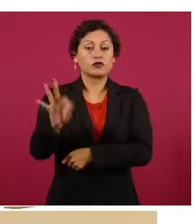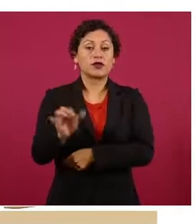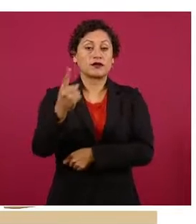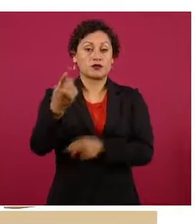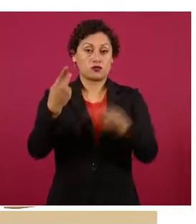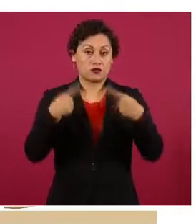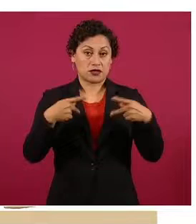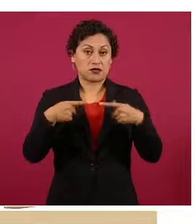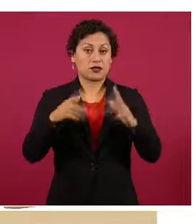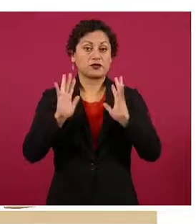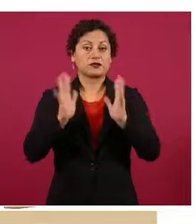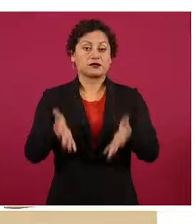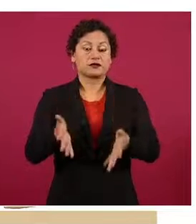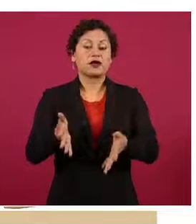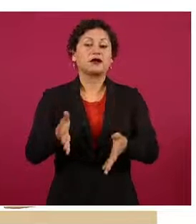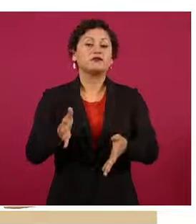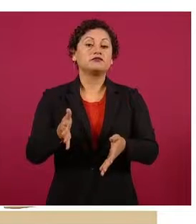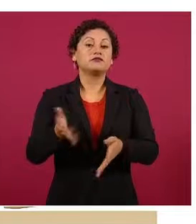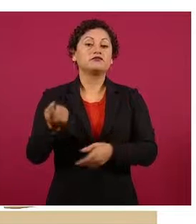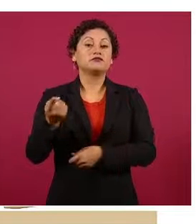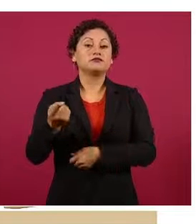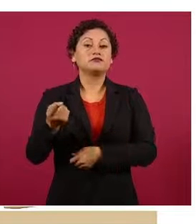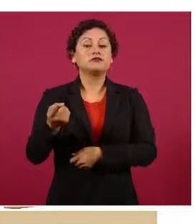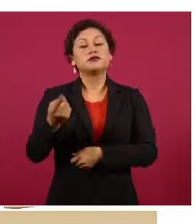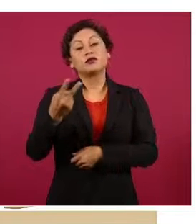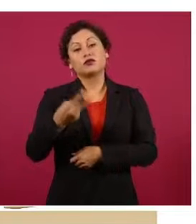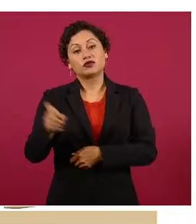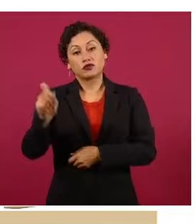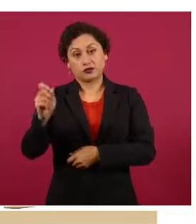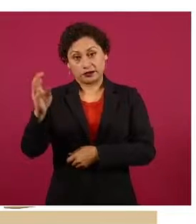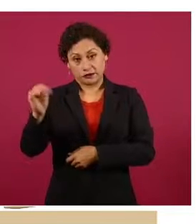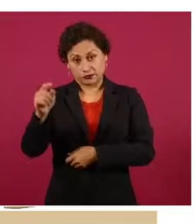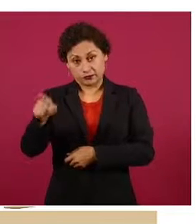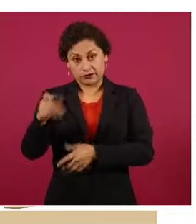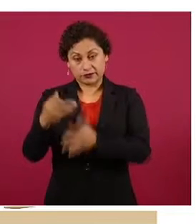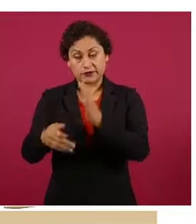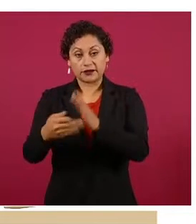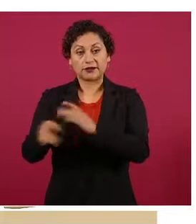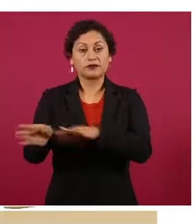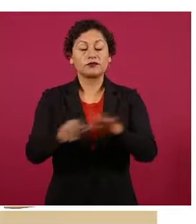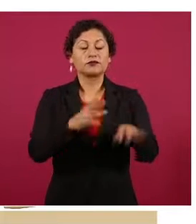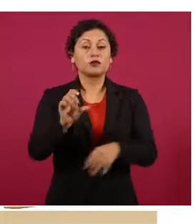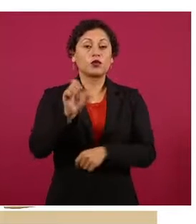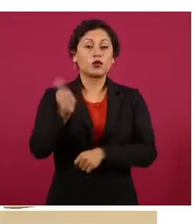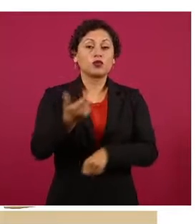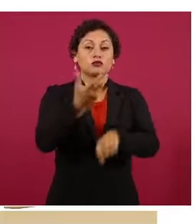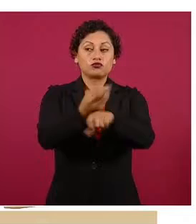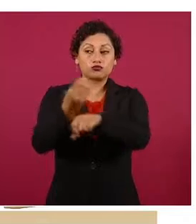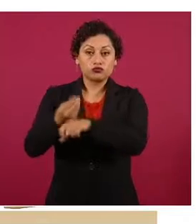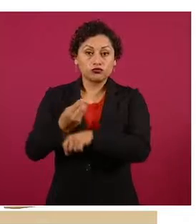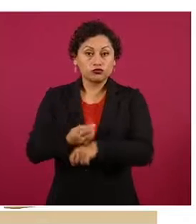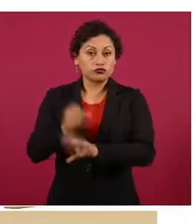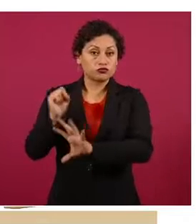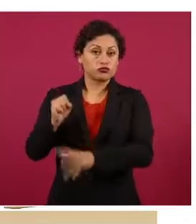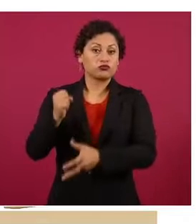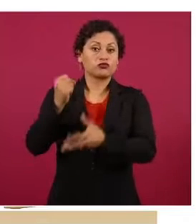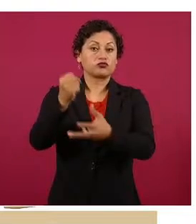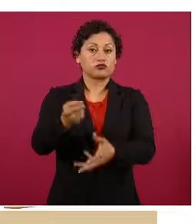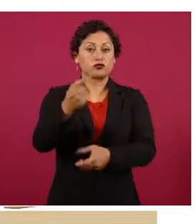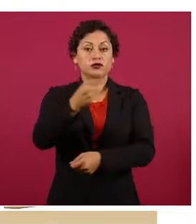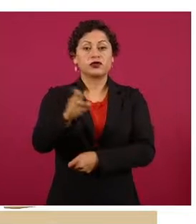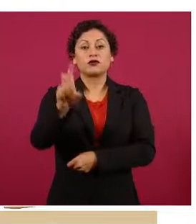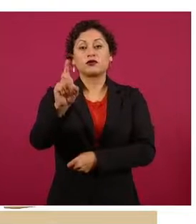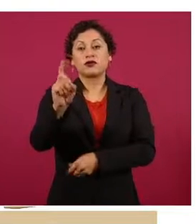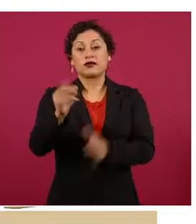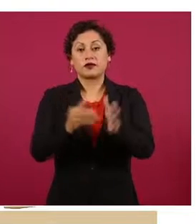base, tenemos que llegar a 729, y de las obras de infraestructura y rehabilitación de unidades se ha invertido un total de 130 millones